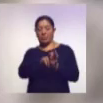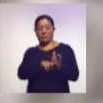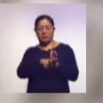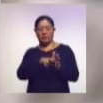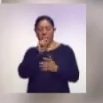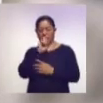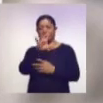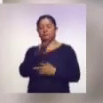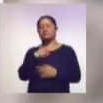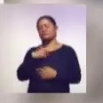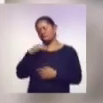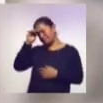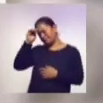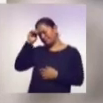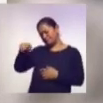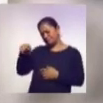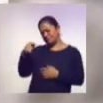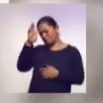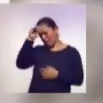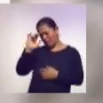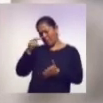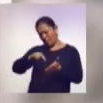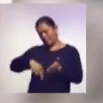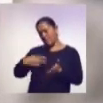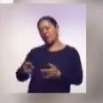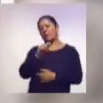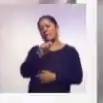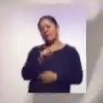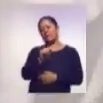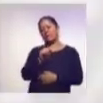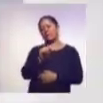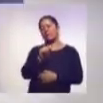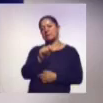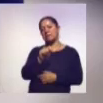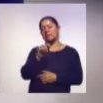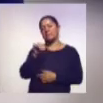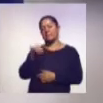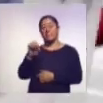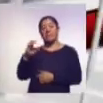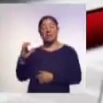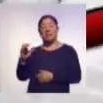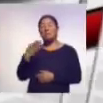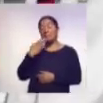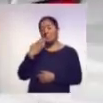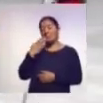del acuerdo modificado del Tratado de México, Estados Unidos y Canadá es una muy buena noticia.